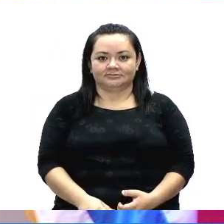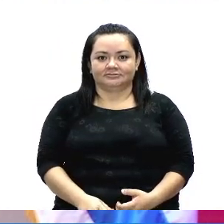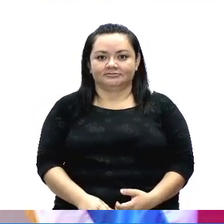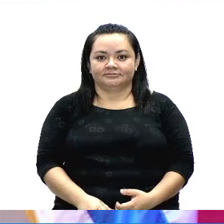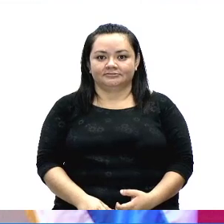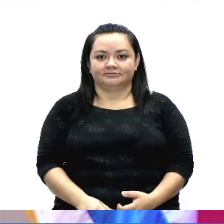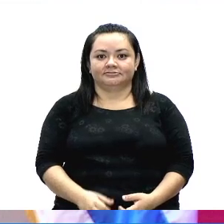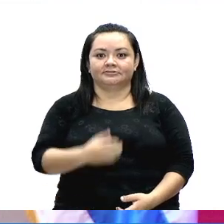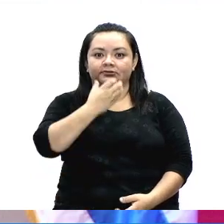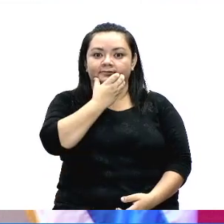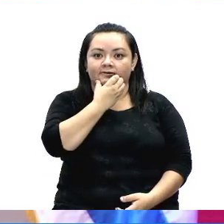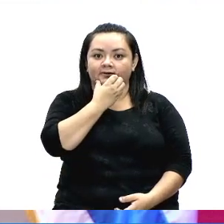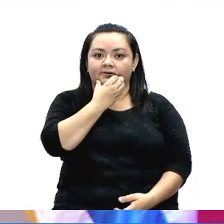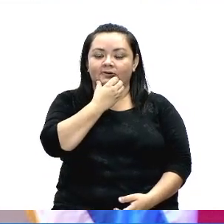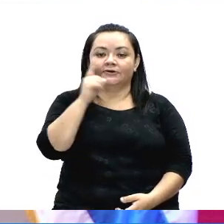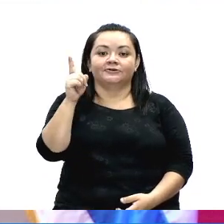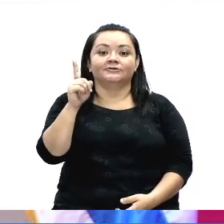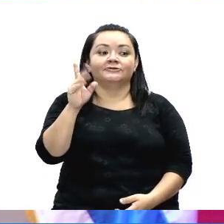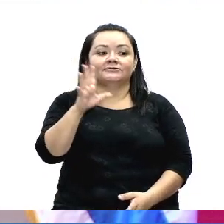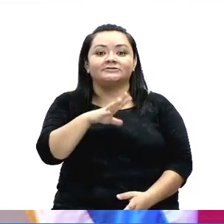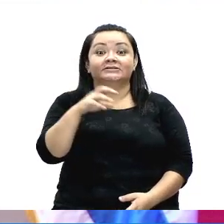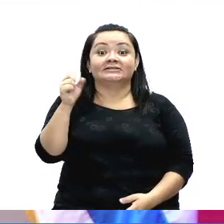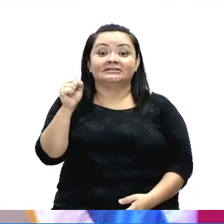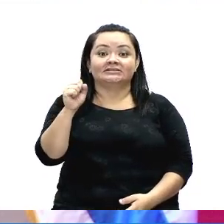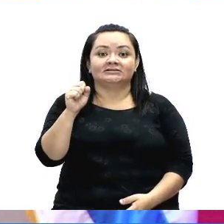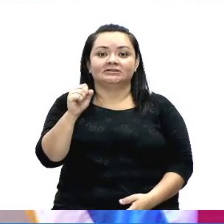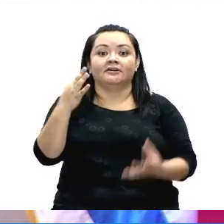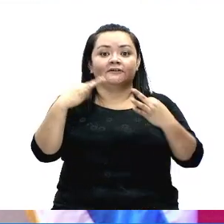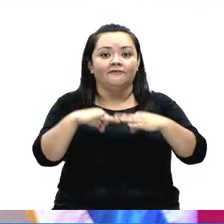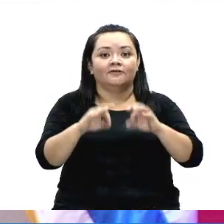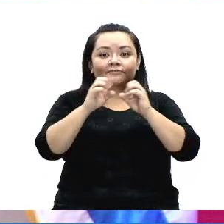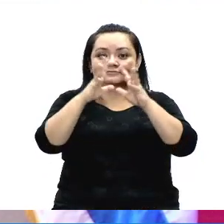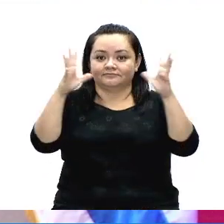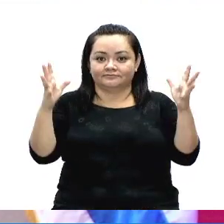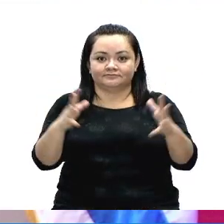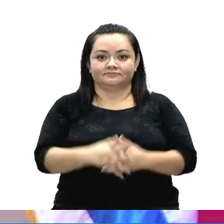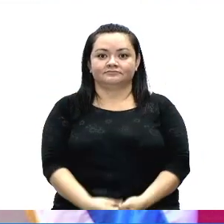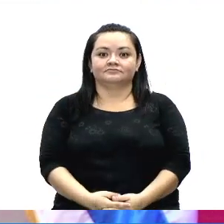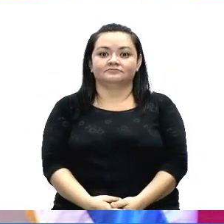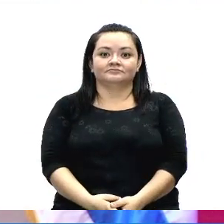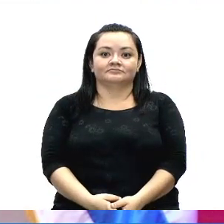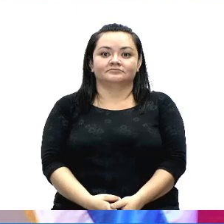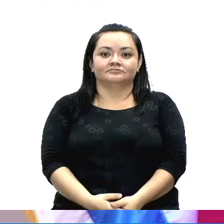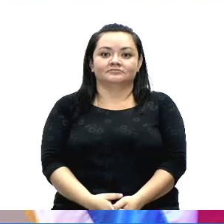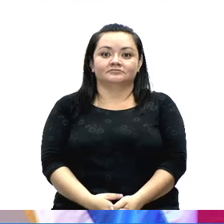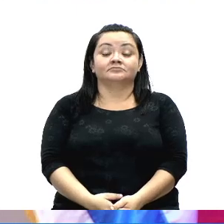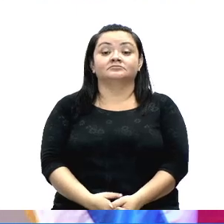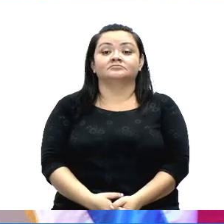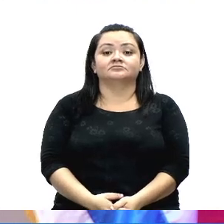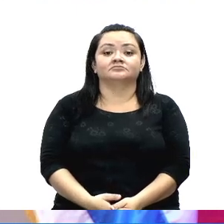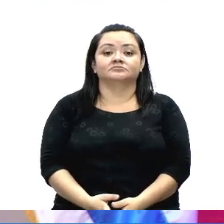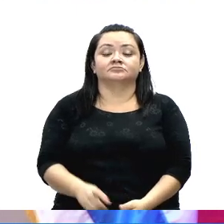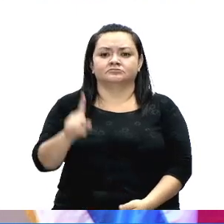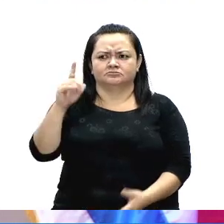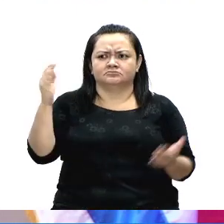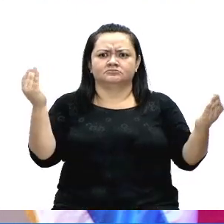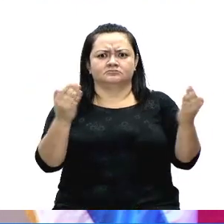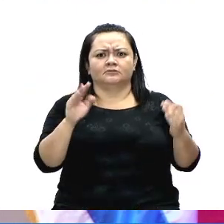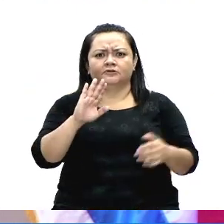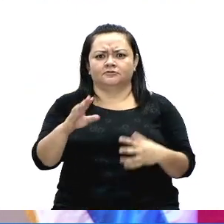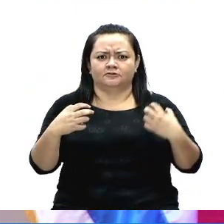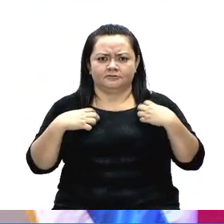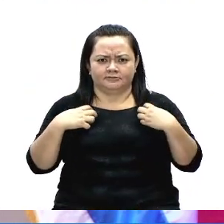así dios te ha sacado de manera sobrenatural así dios ha hecho cosas sobre tu vida